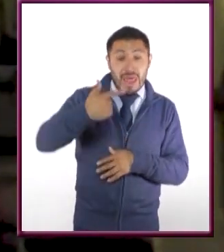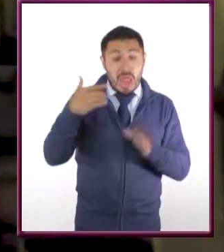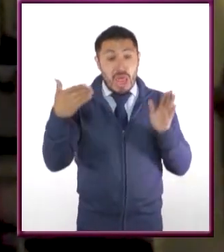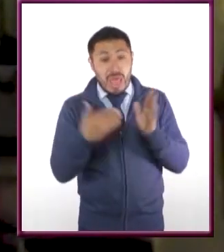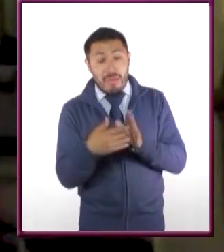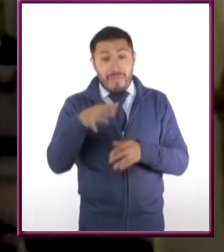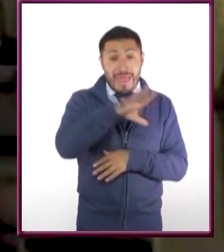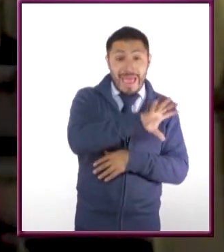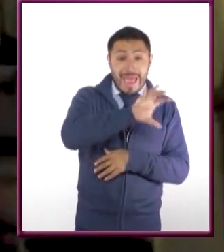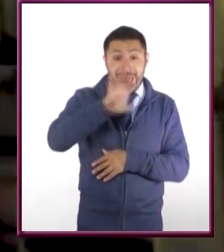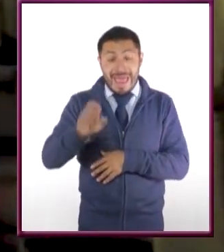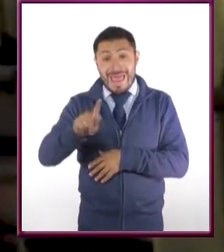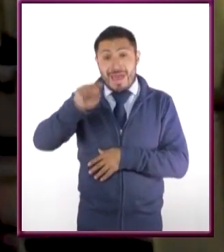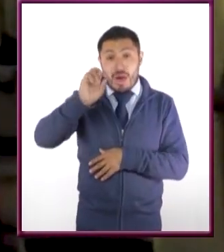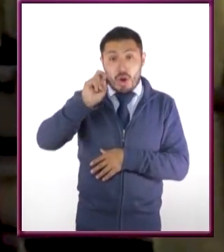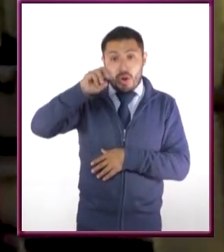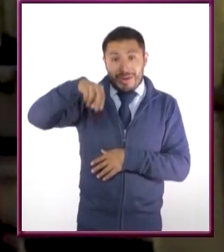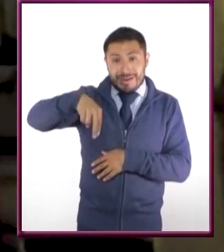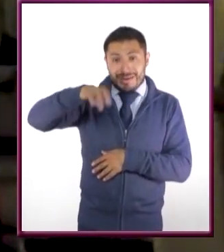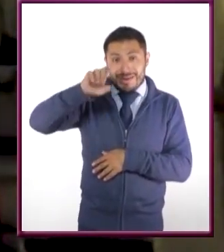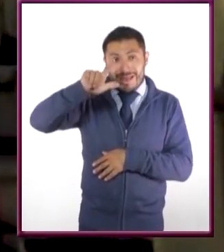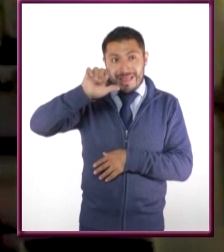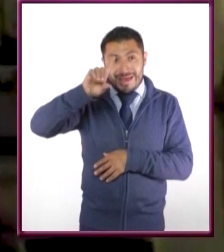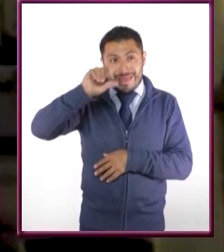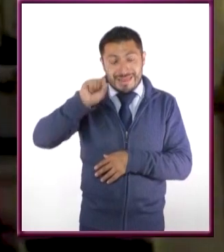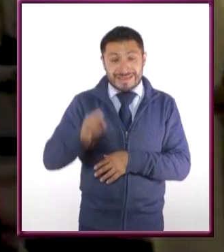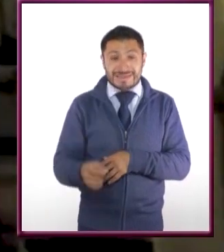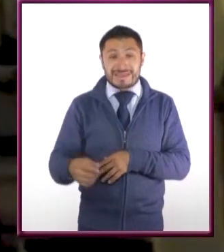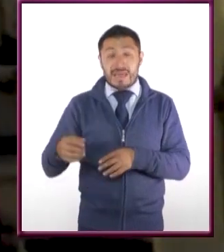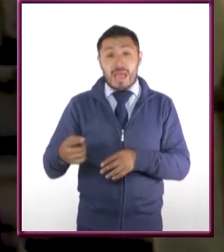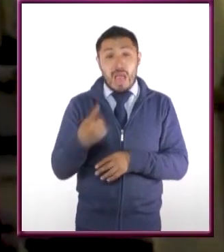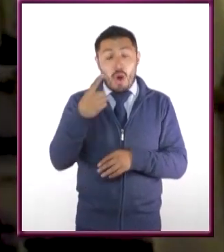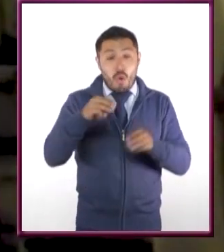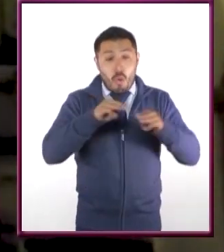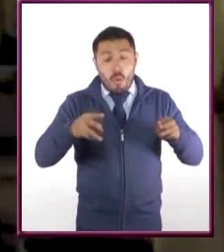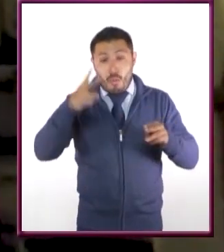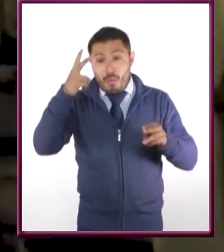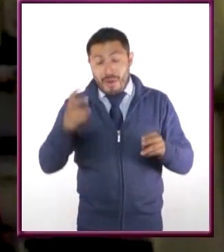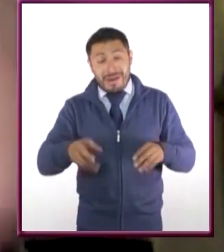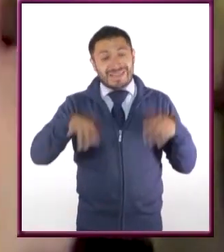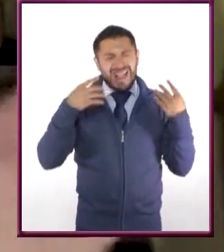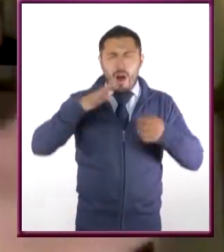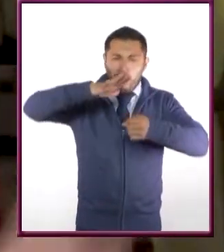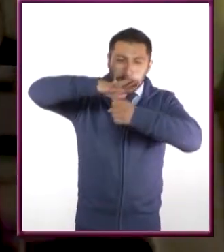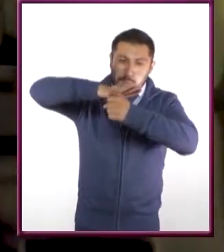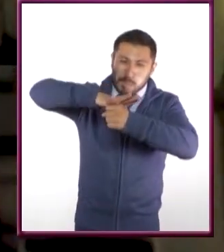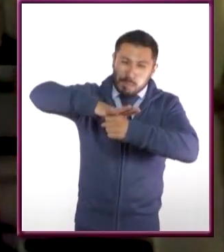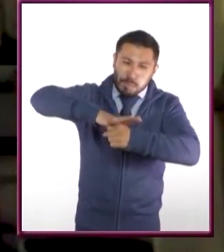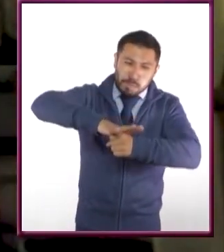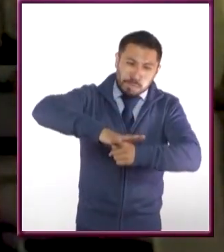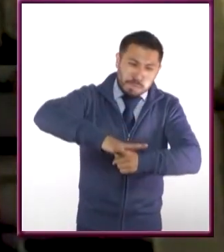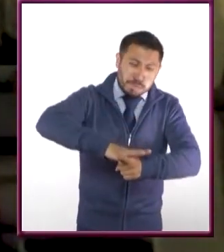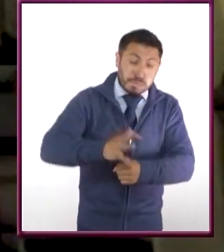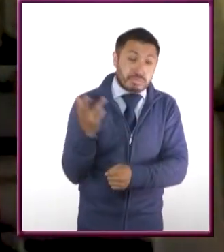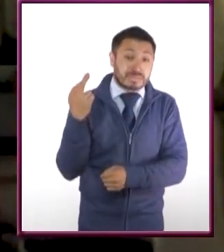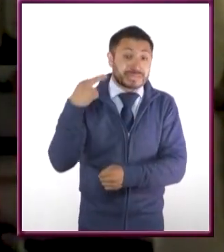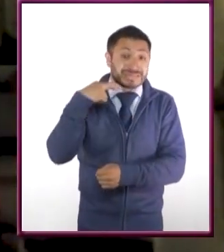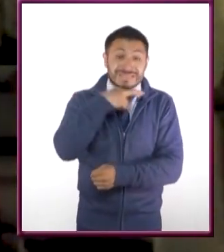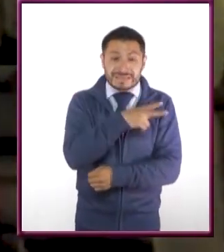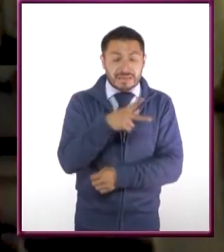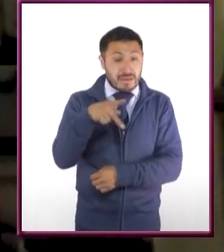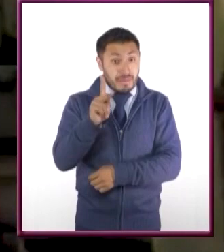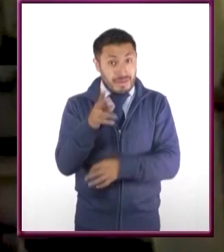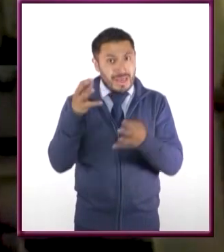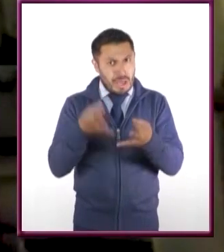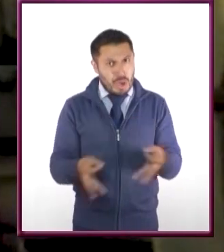12,500 toneladas en un metro cuadrado. Es una presión tremenda en la cual nos apachurraríamos inmediatamente. Sin embargo,